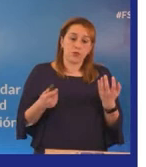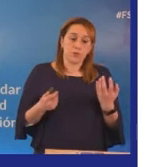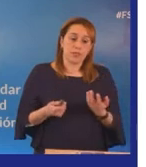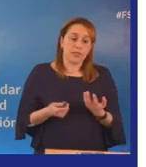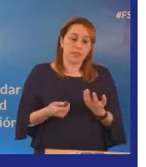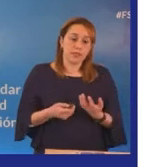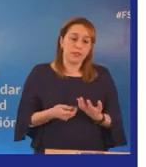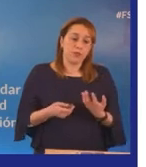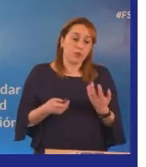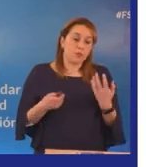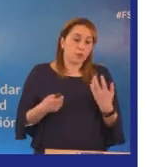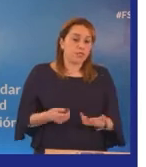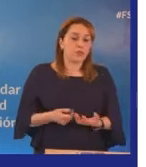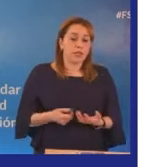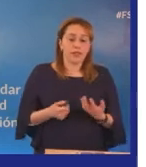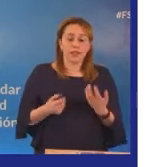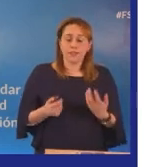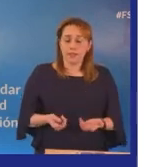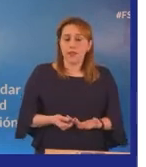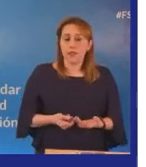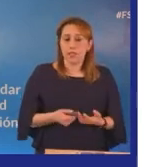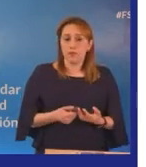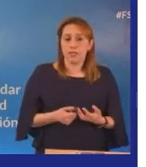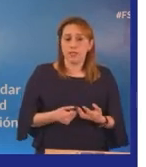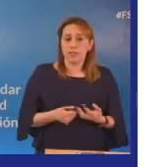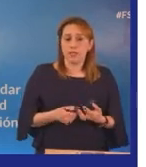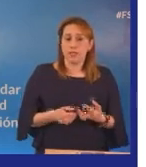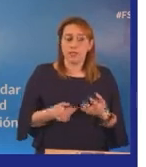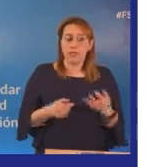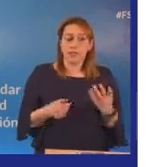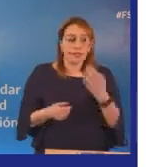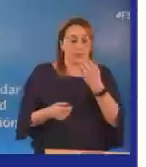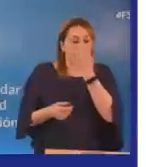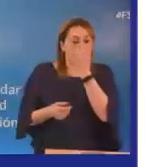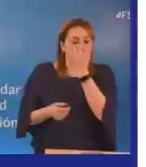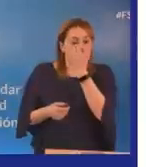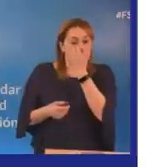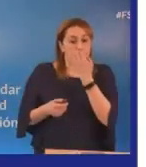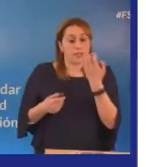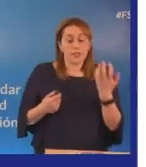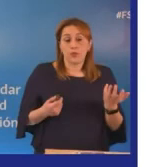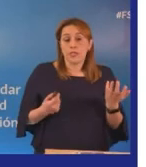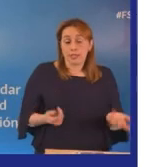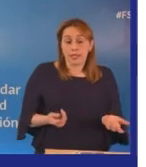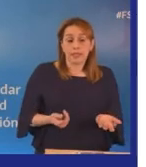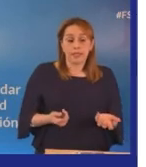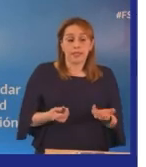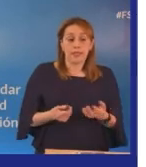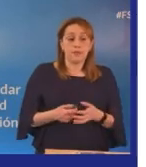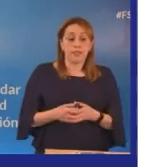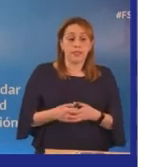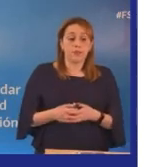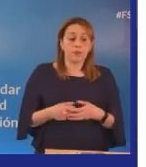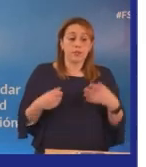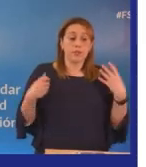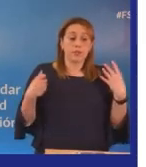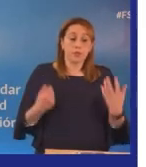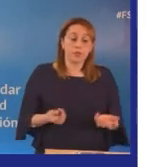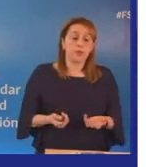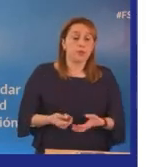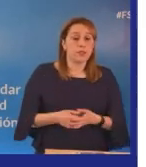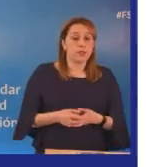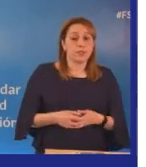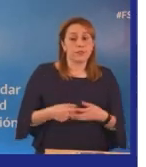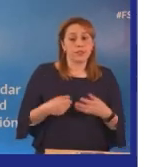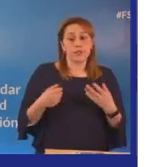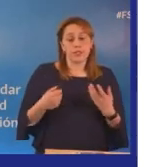rehabilitación. Ya es un paciente que tiene un compromiso generalizado, ya la parte cognitiva se ha perdido bastante, ya la parte de movimientos de